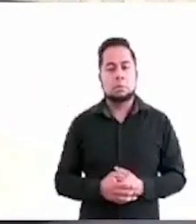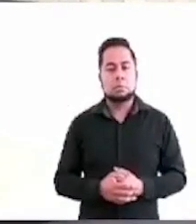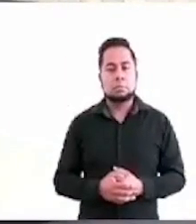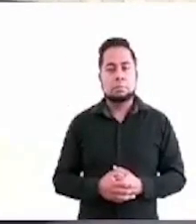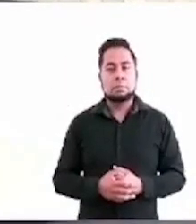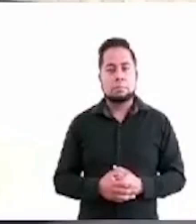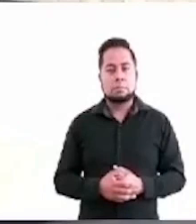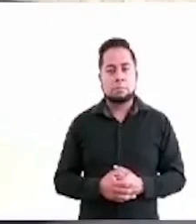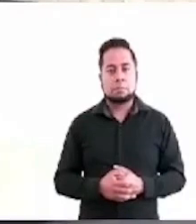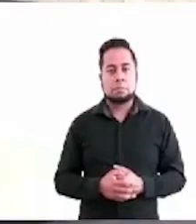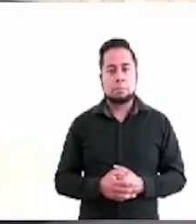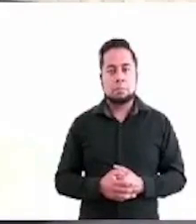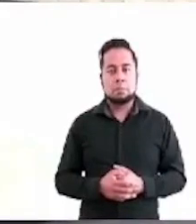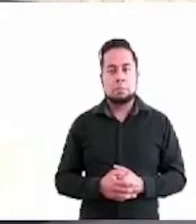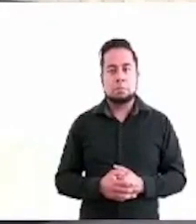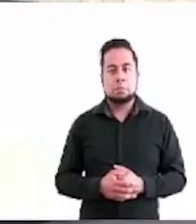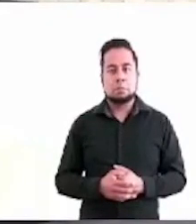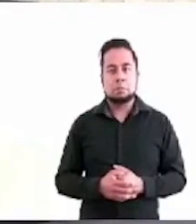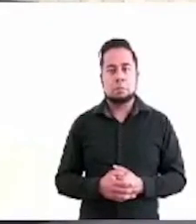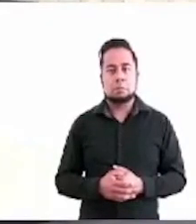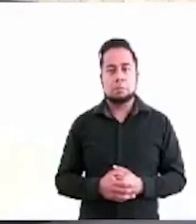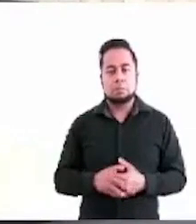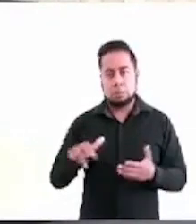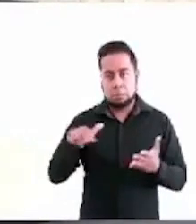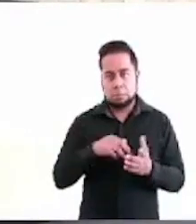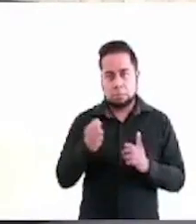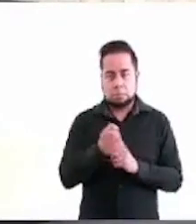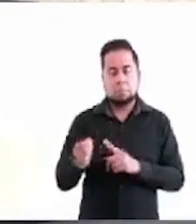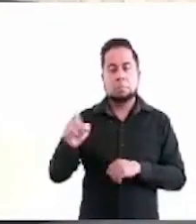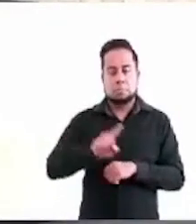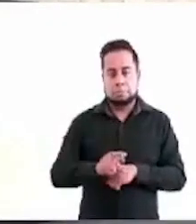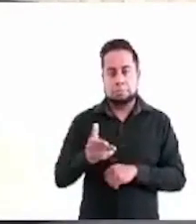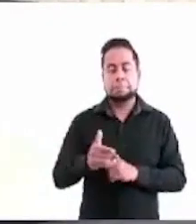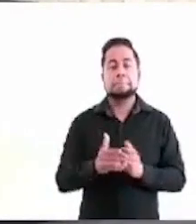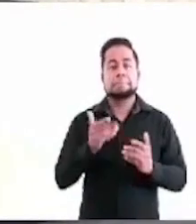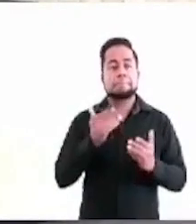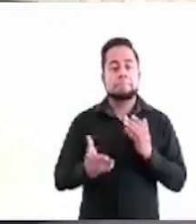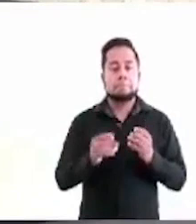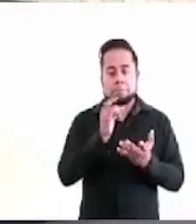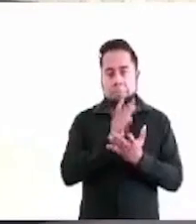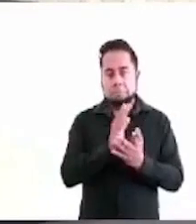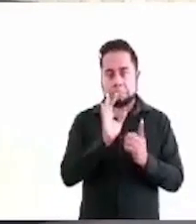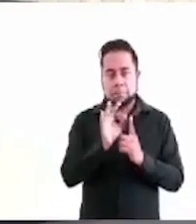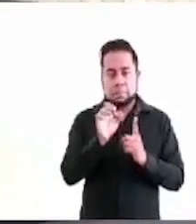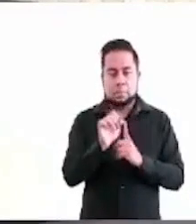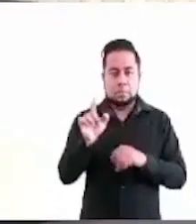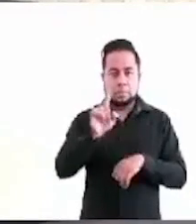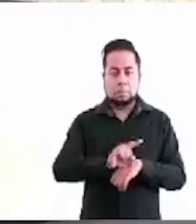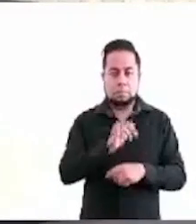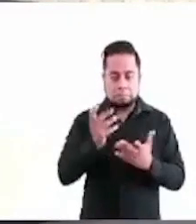integrantes del Cabildo el ayuntamiento quedó imposibilitado material y jurídicamente para realizar